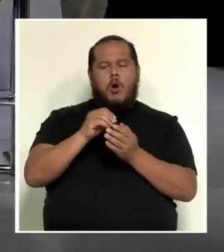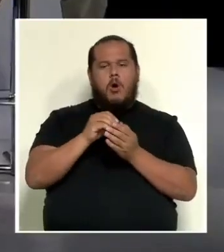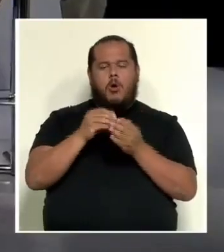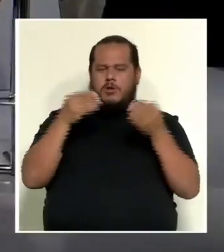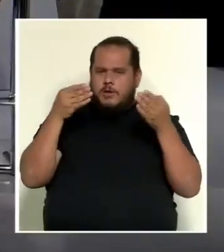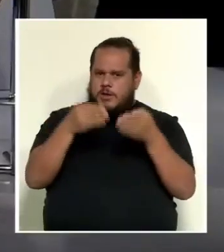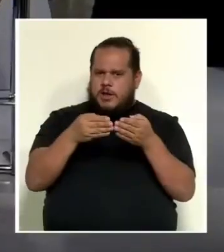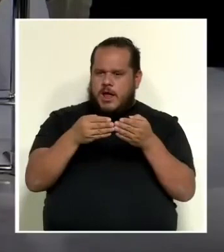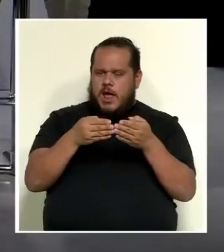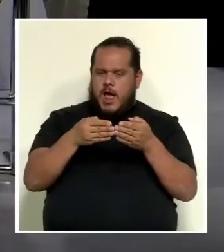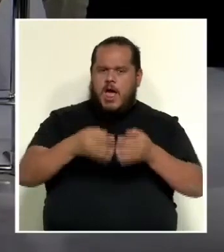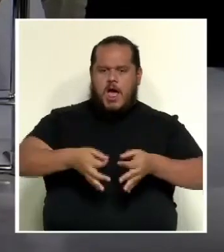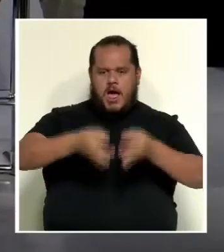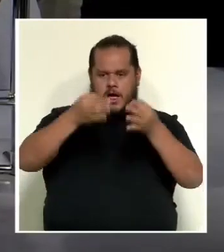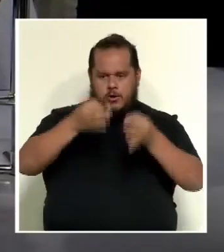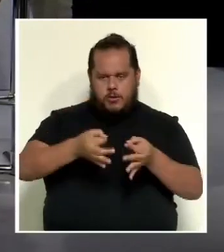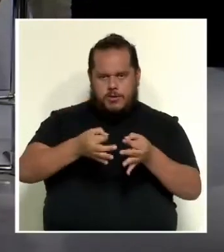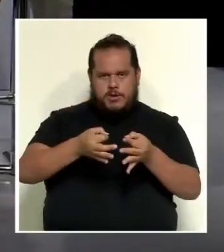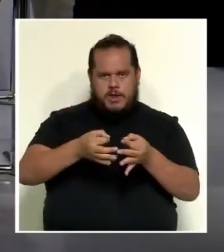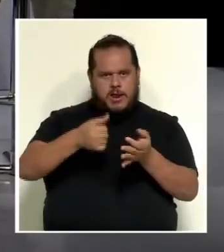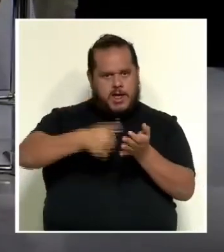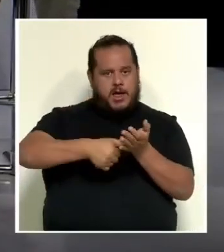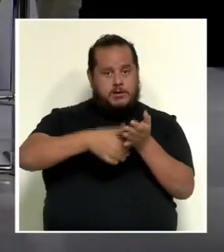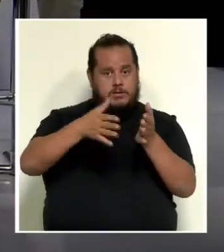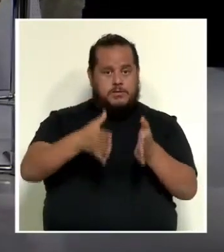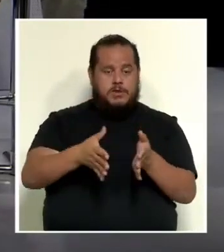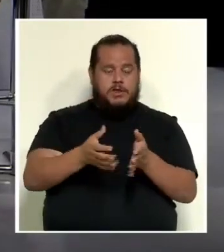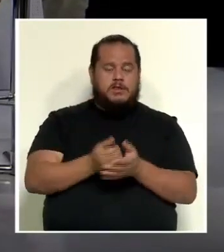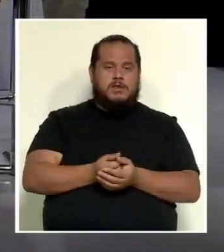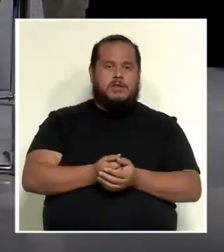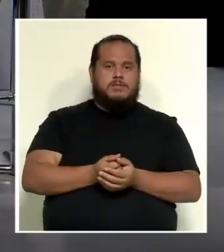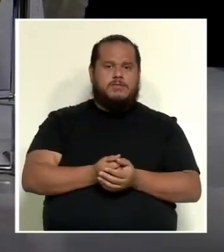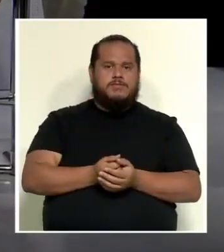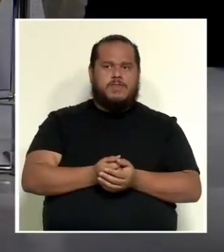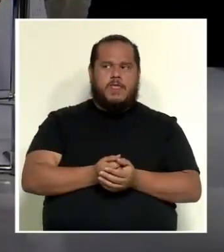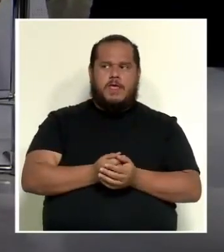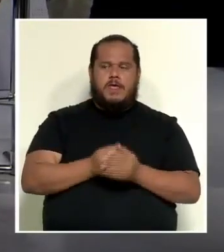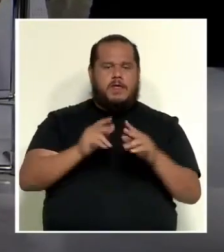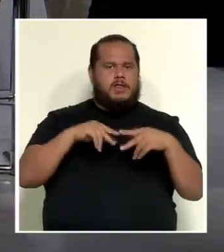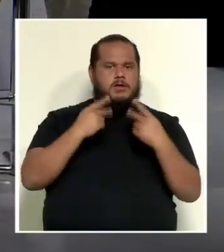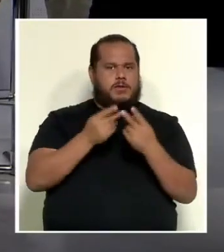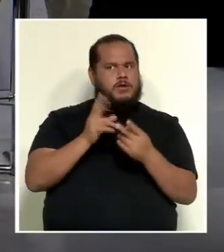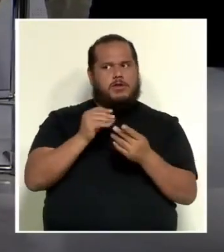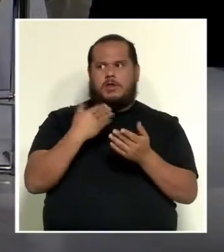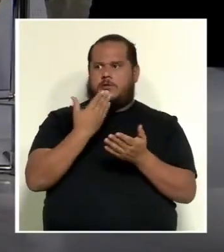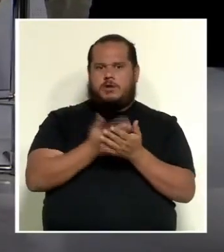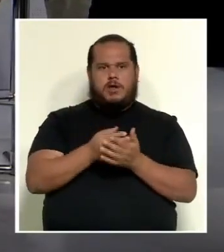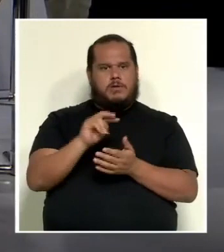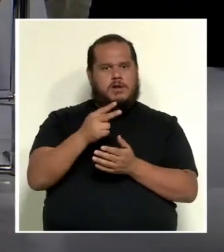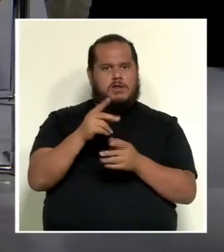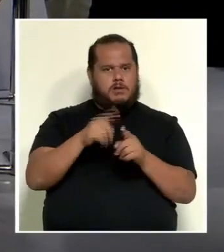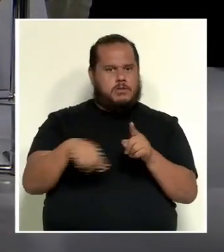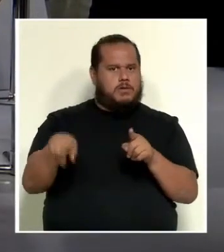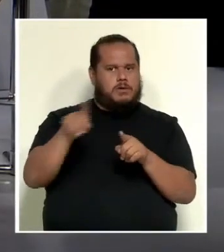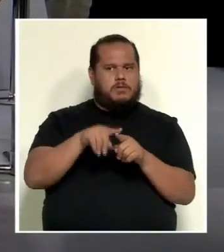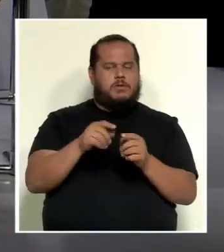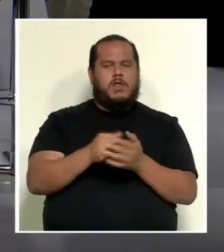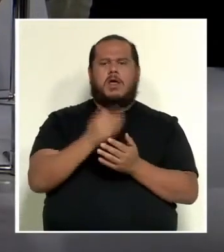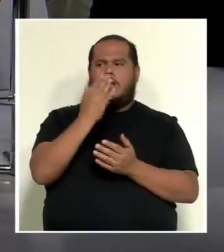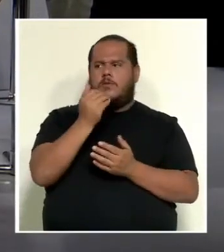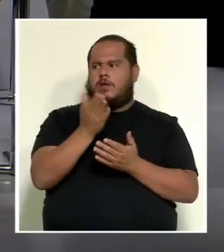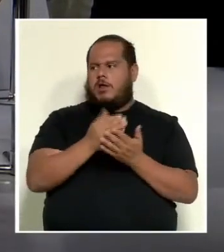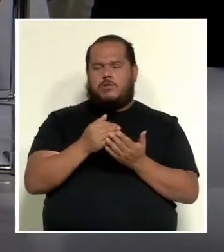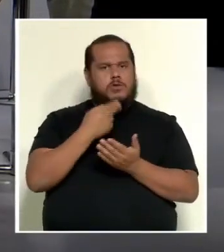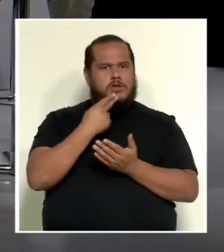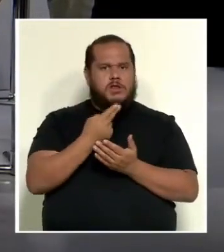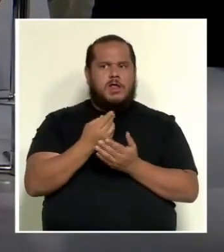dedicar a convencer a los votantes de los partidos que no llegaron a la segunda ronda, porque hay quienes dicen